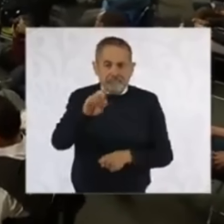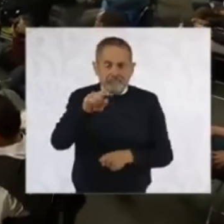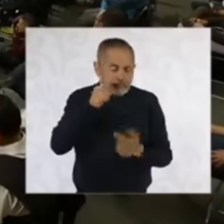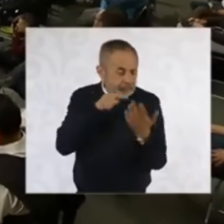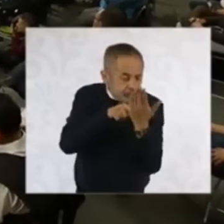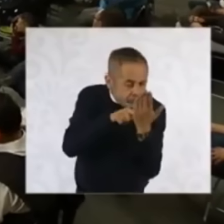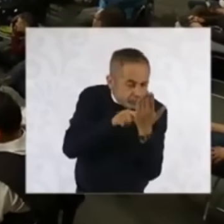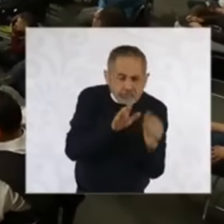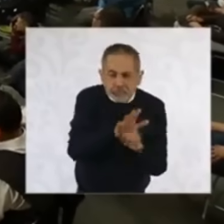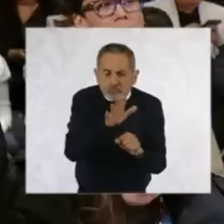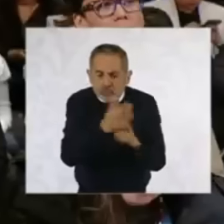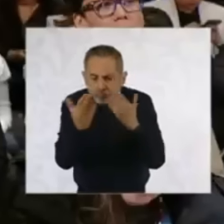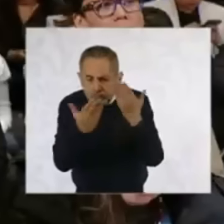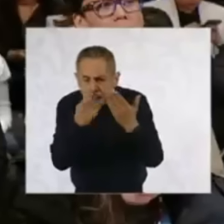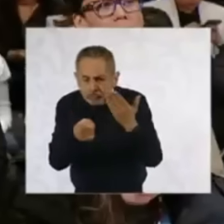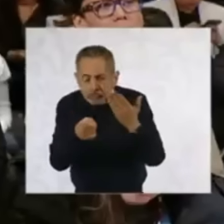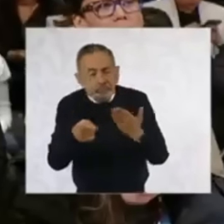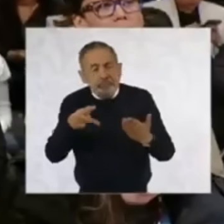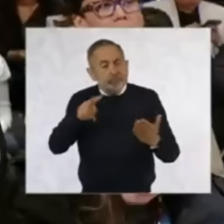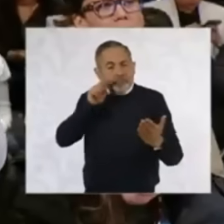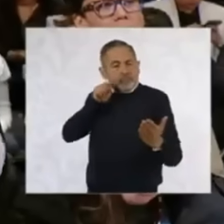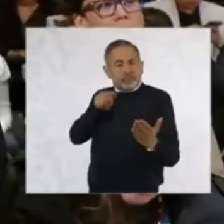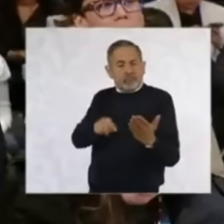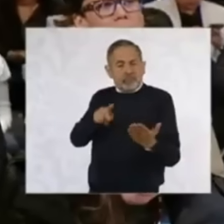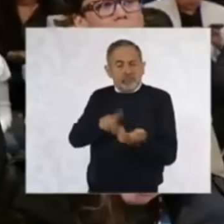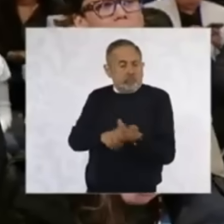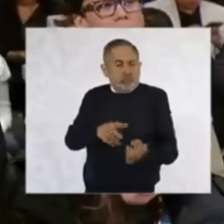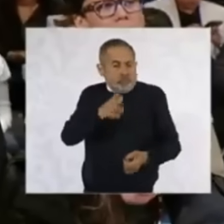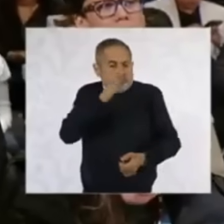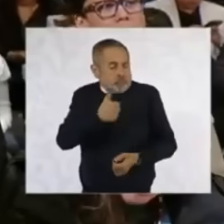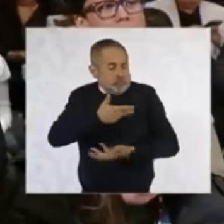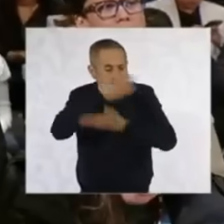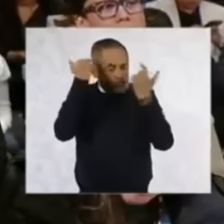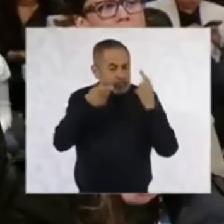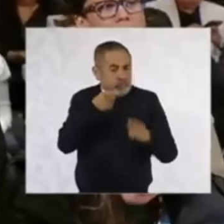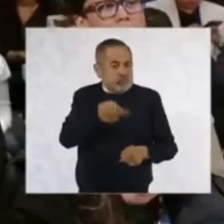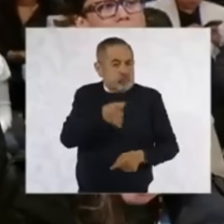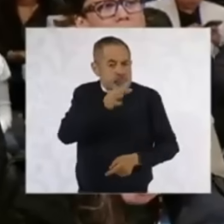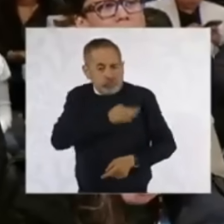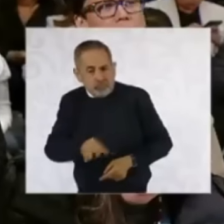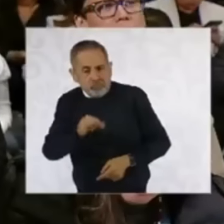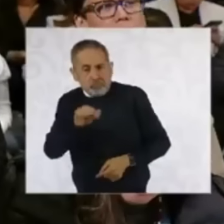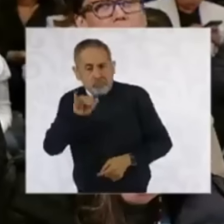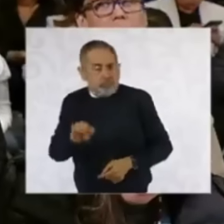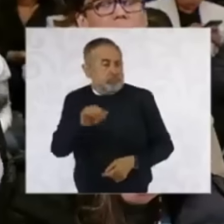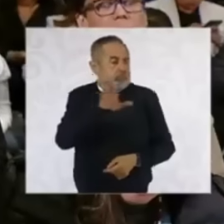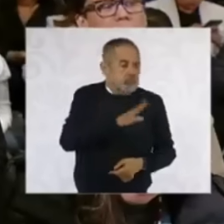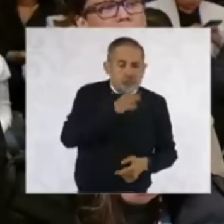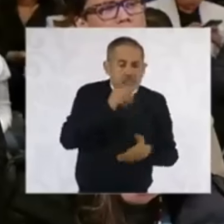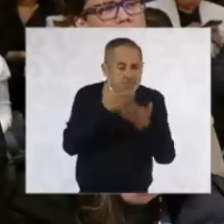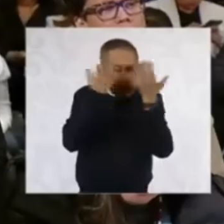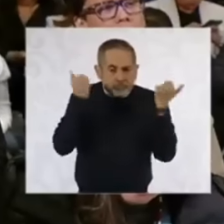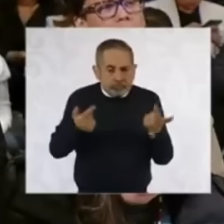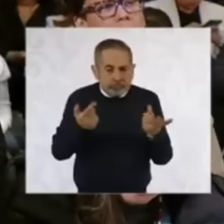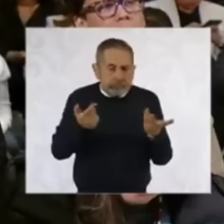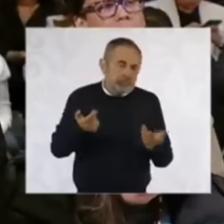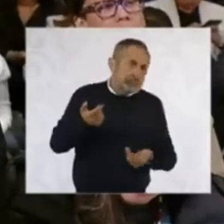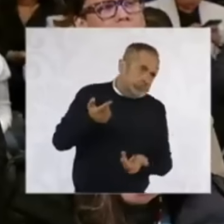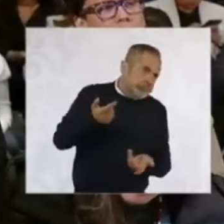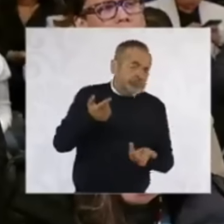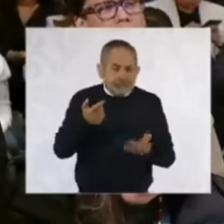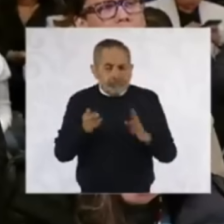estudió pero no podemos ver qué le da derecho a ese a ese profesionista eh realizar ya propiamente en la actividad